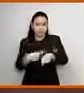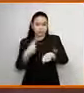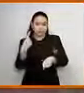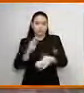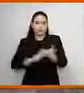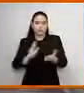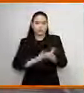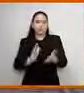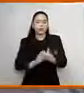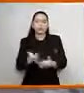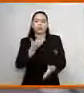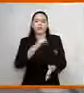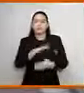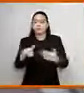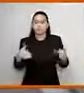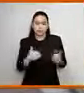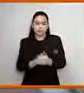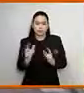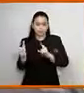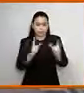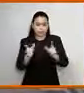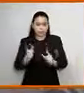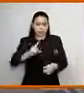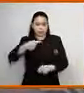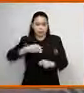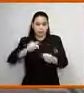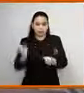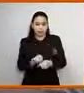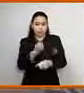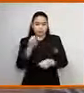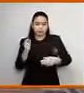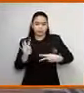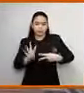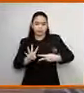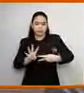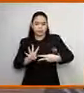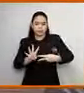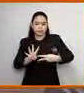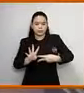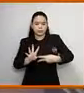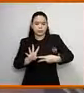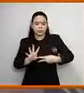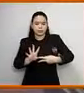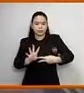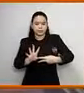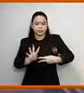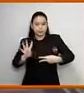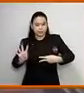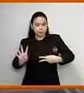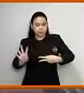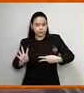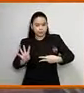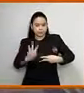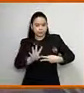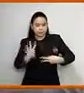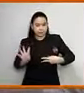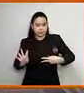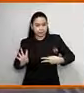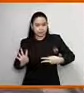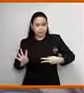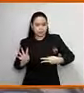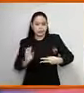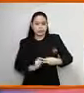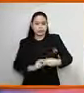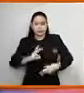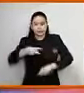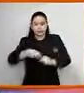suerte, preparados. Primer número con su primer dígito, 4. Segundo dígito, 4. Primer número premiado, 44.